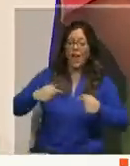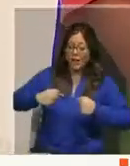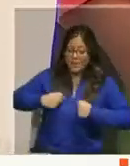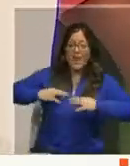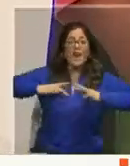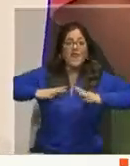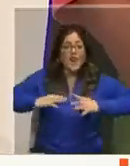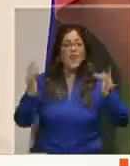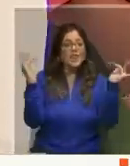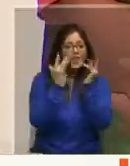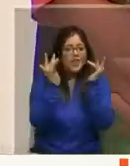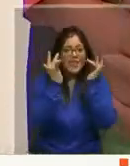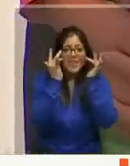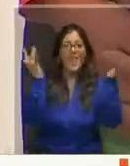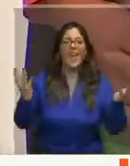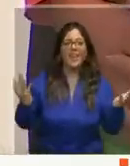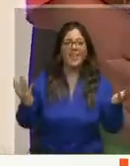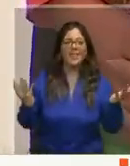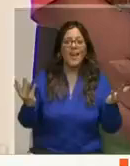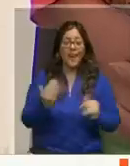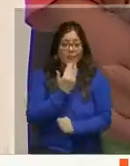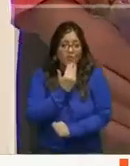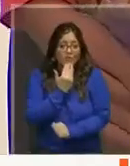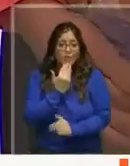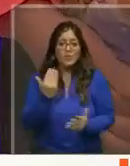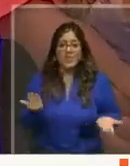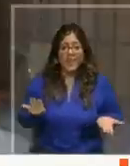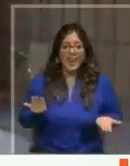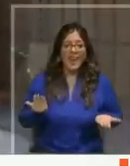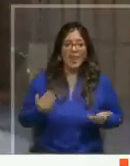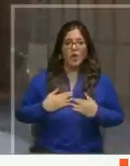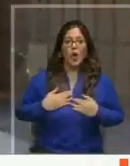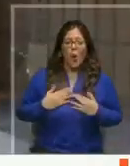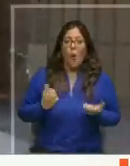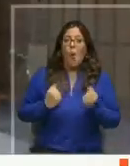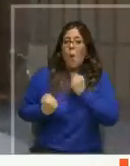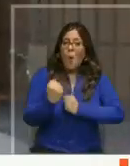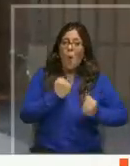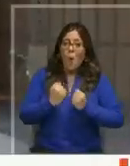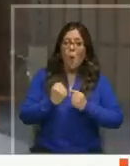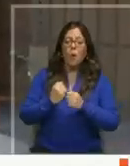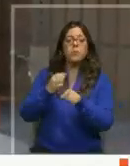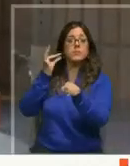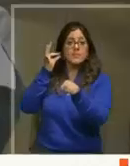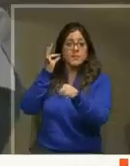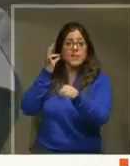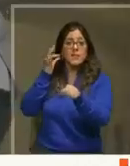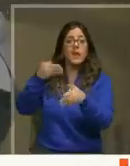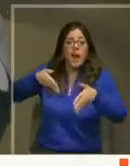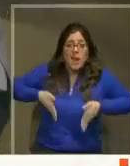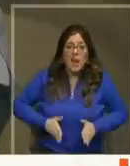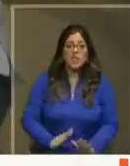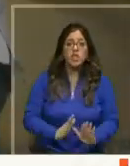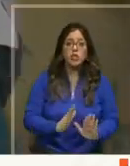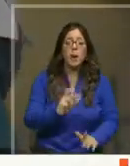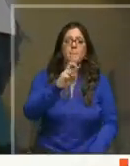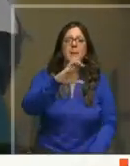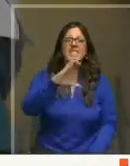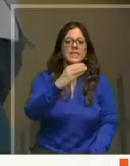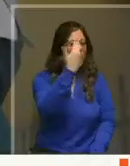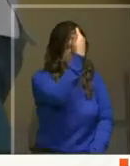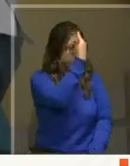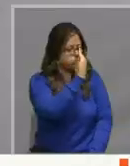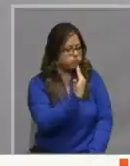feliz, muy contenta y aparte soy ansiosa. Nació con parálisis cerebral, entró a la Teletón cuando tenía